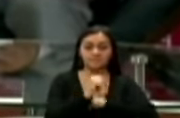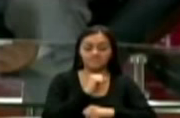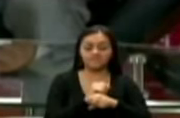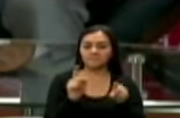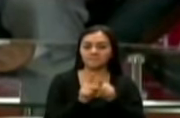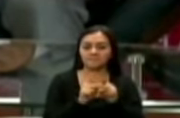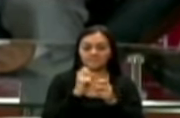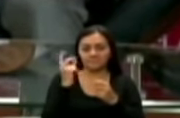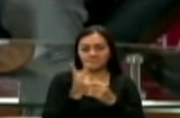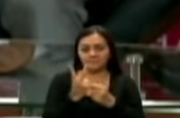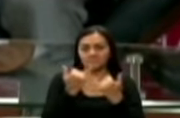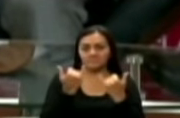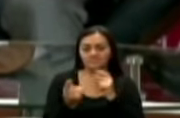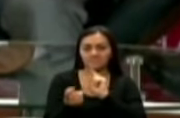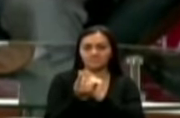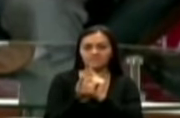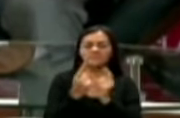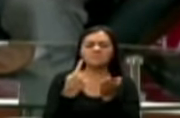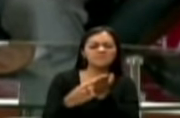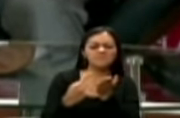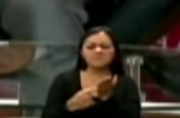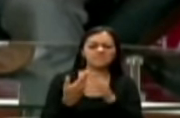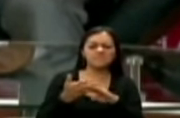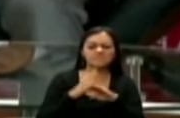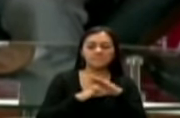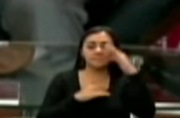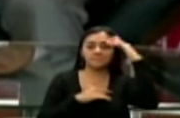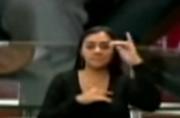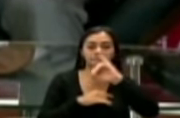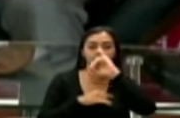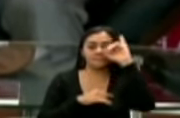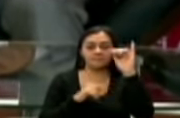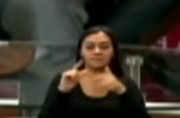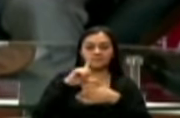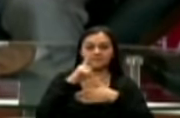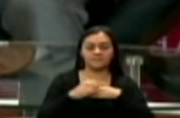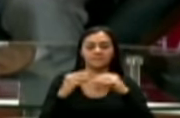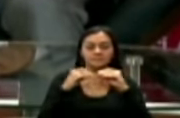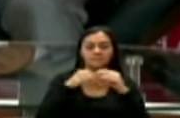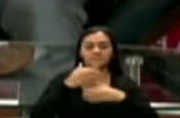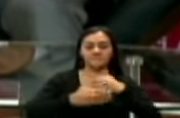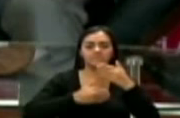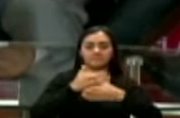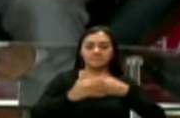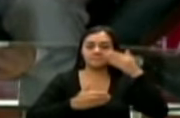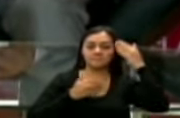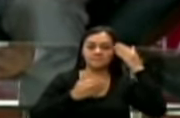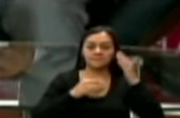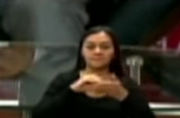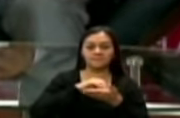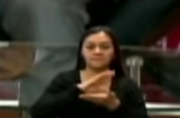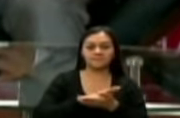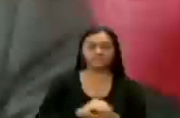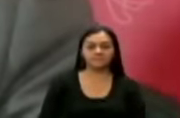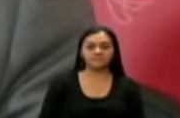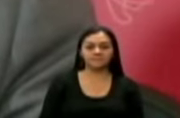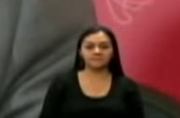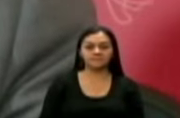esta necesidad de discutir sobre la izquierda en América Latina y los procesos políticos que se están llevando a